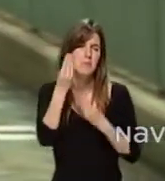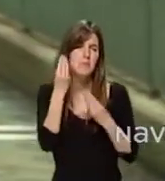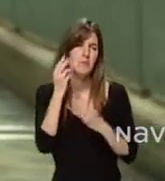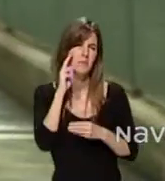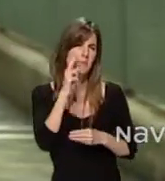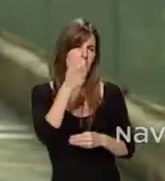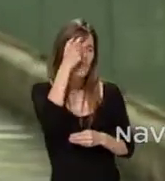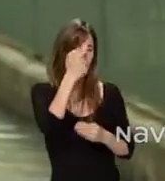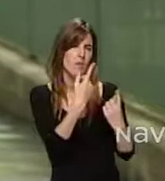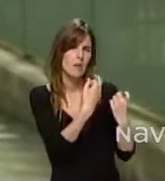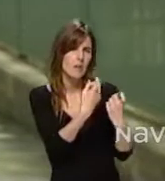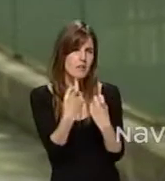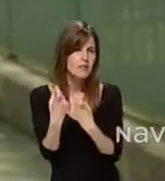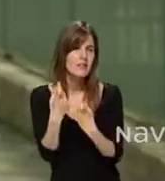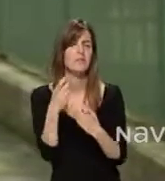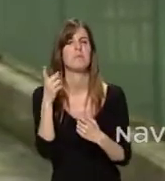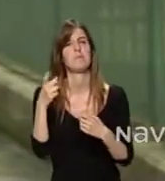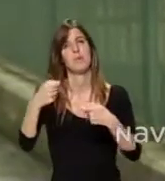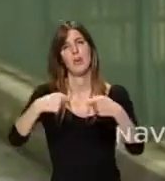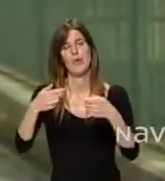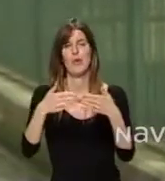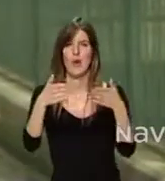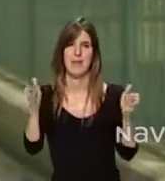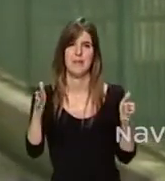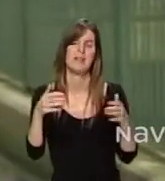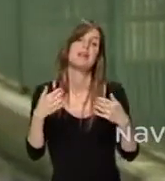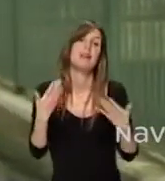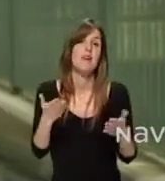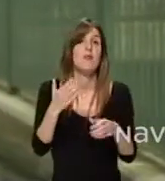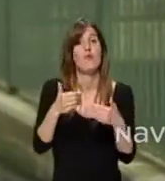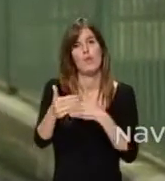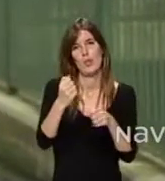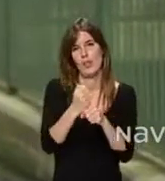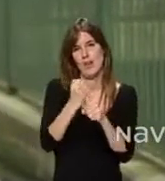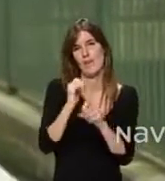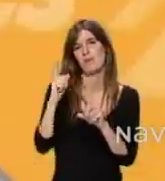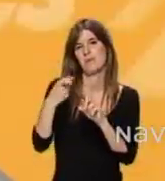necesidad que existía en la localidad y de paso labrarse un futuro laboral.